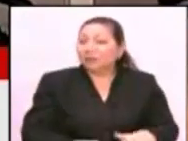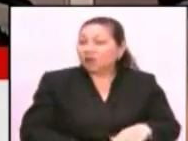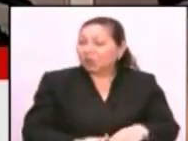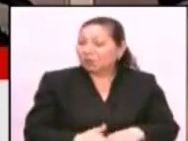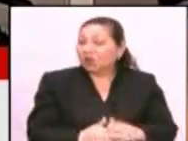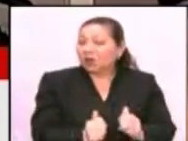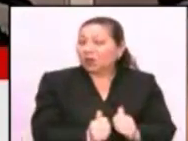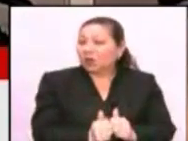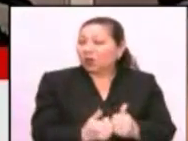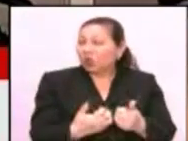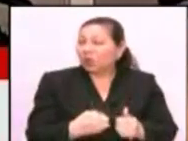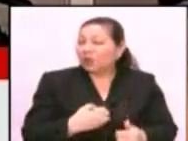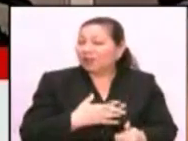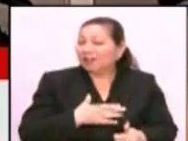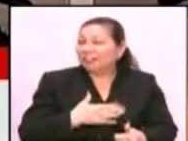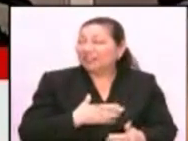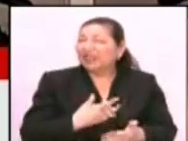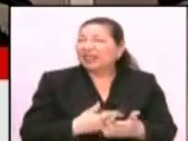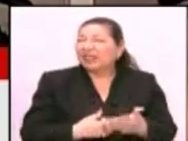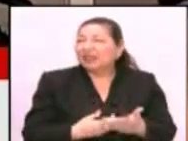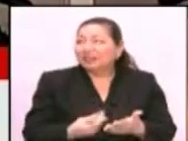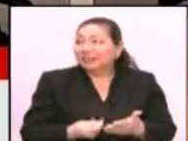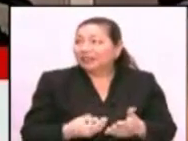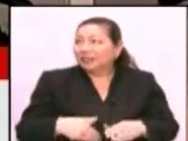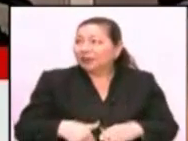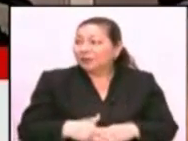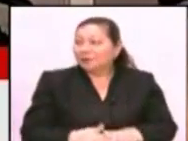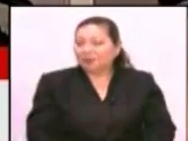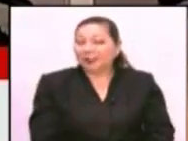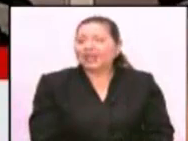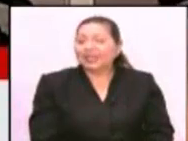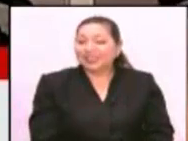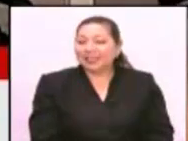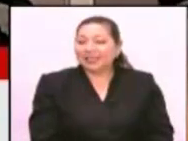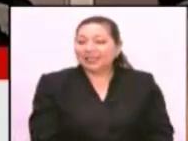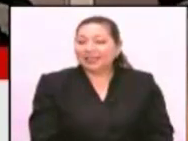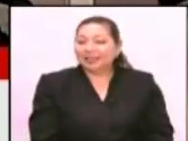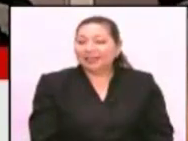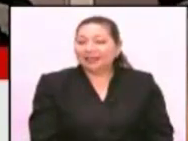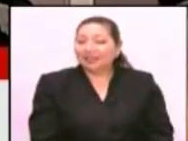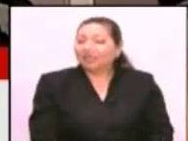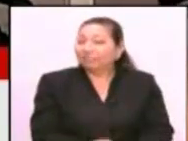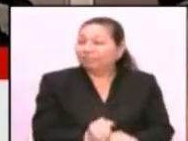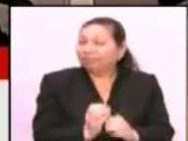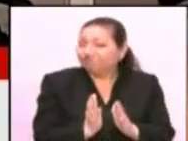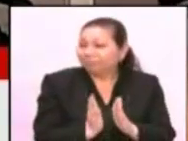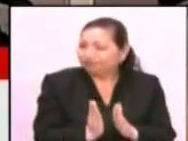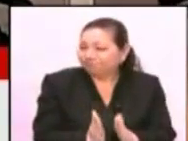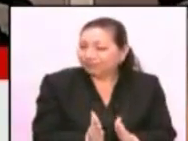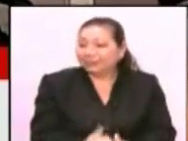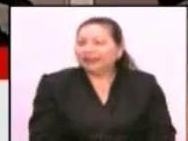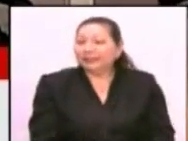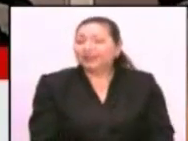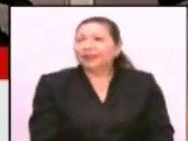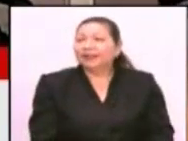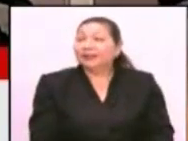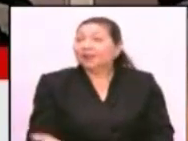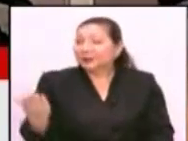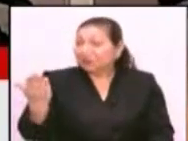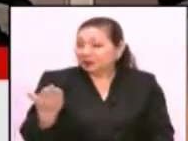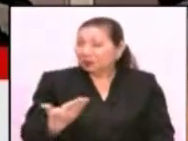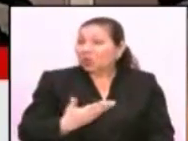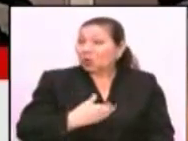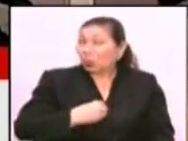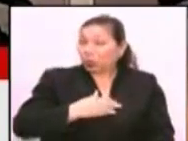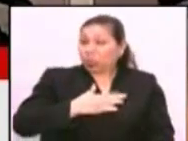convenios también con los empresarios. ¿Qué es la suscripción de un convenio, presidente? Es formalizar e invitar al empresario